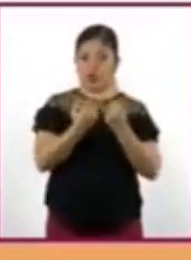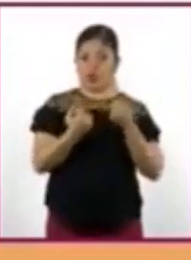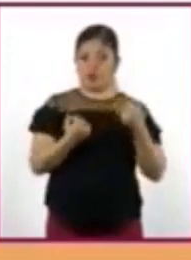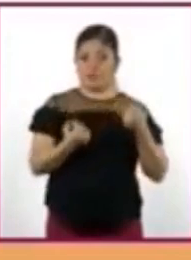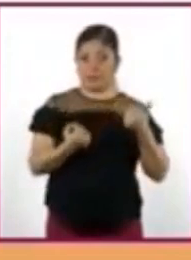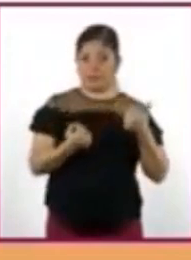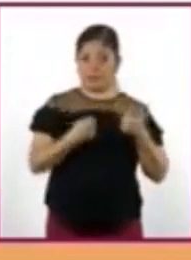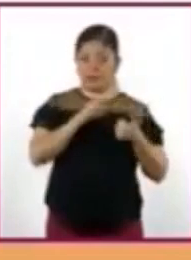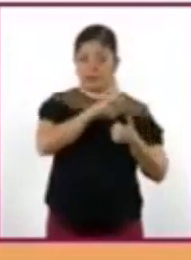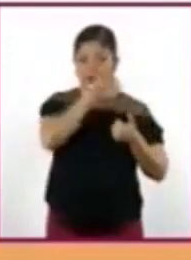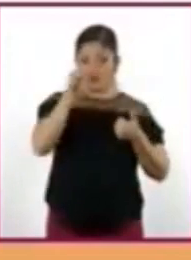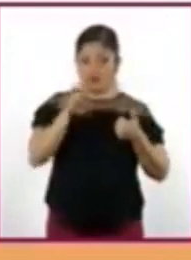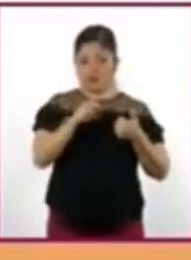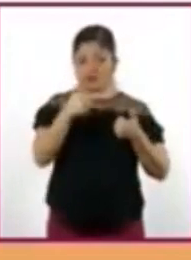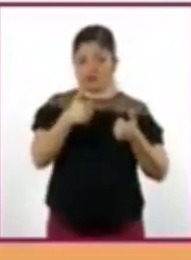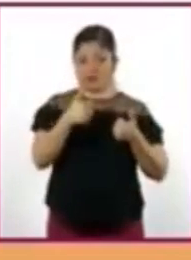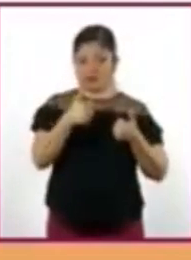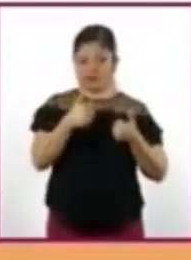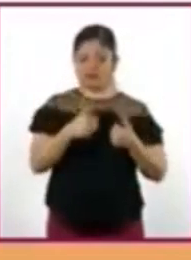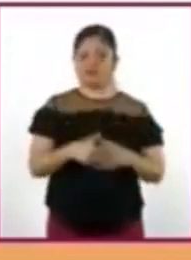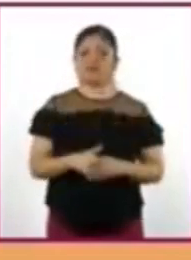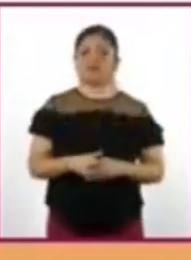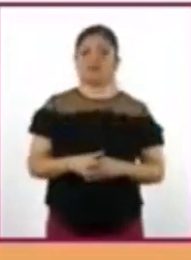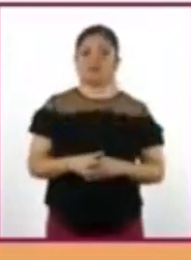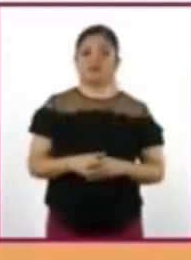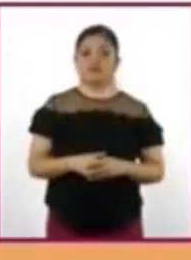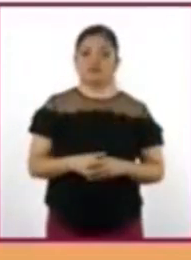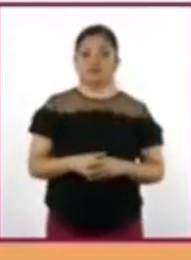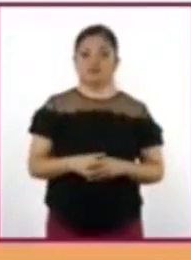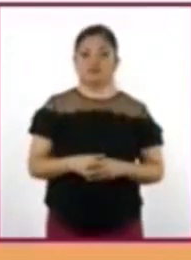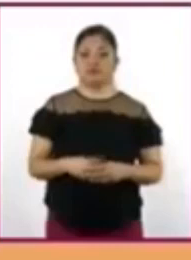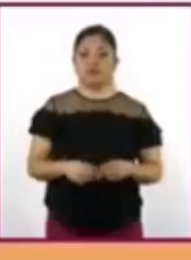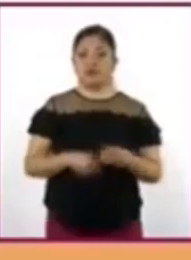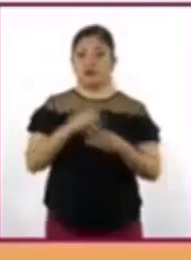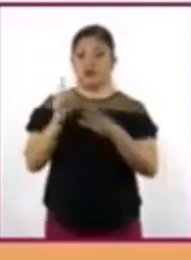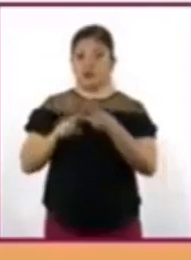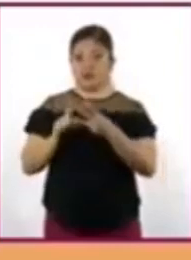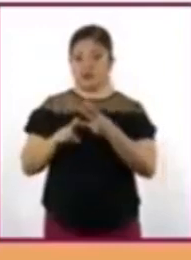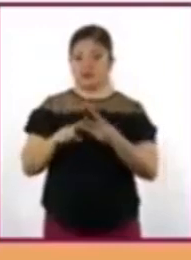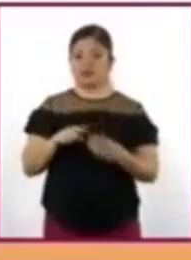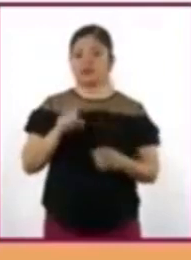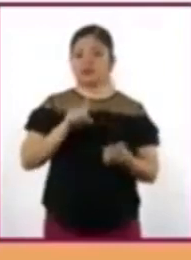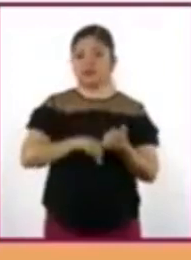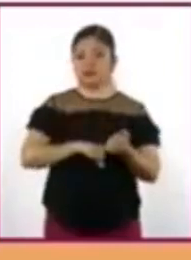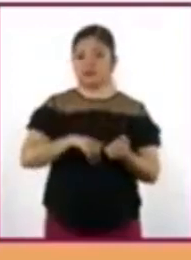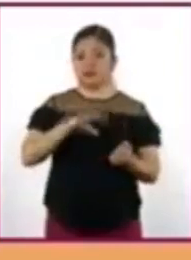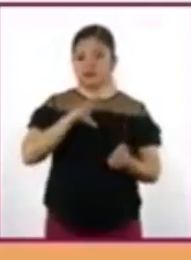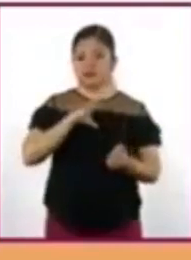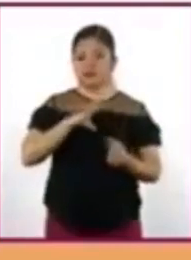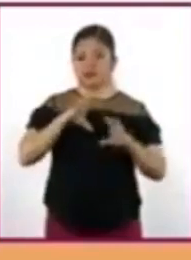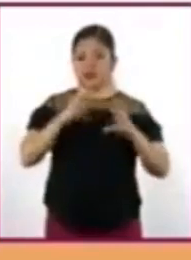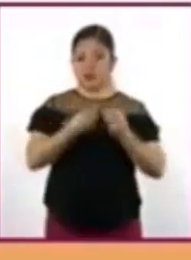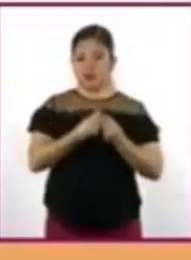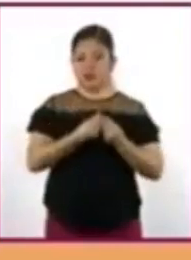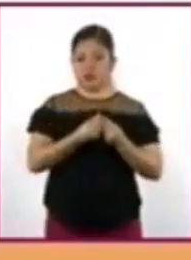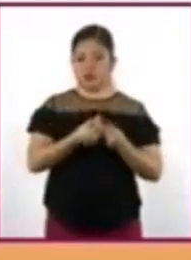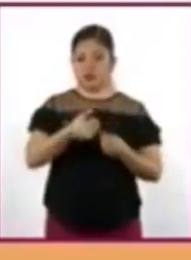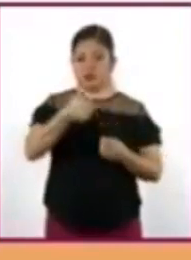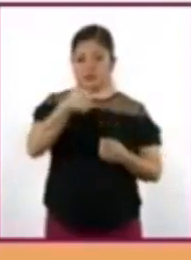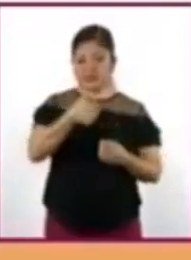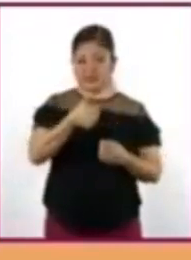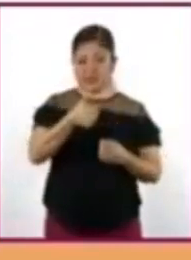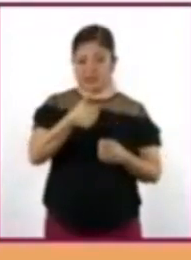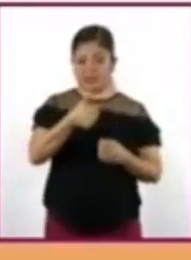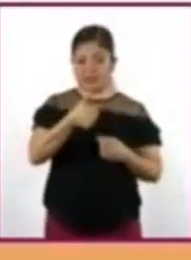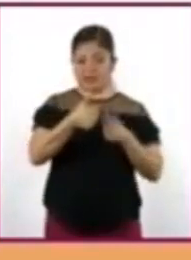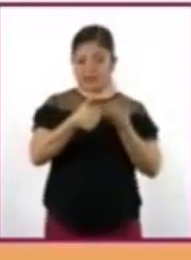término, entonces tiene 6 hexágonos. El tercer término se formó al colocar juntos 6 elementos iguales